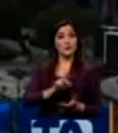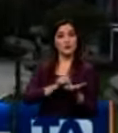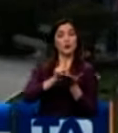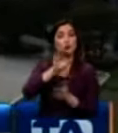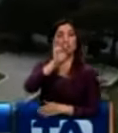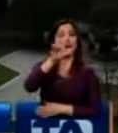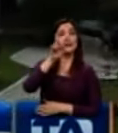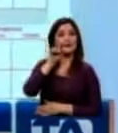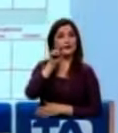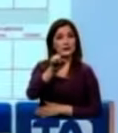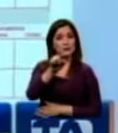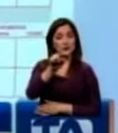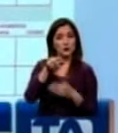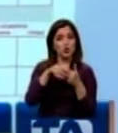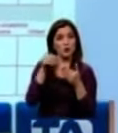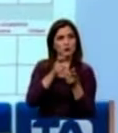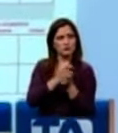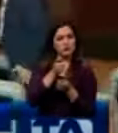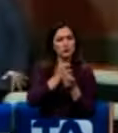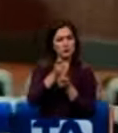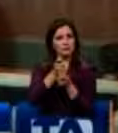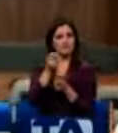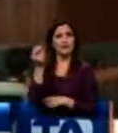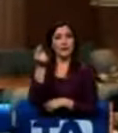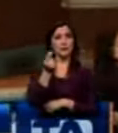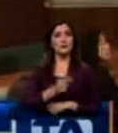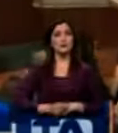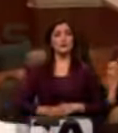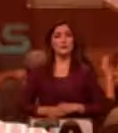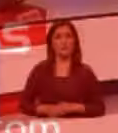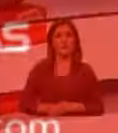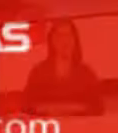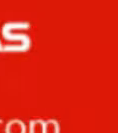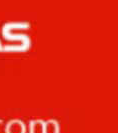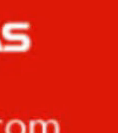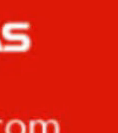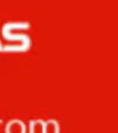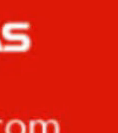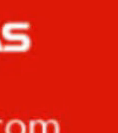$93.000 por este conteo rápido. En Quito, Andrea Samaniego, 24 horas.